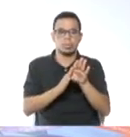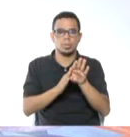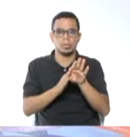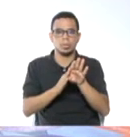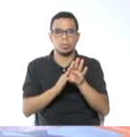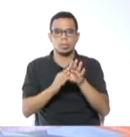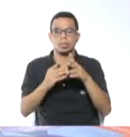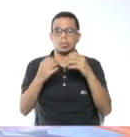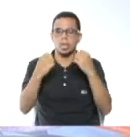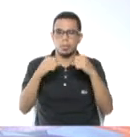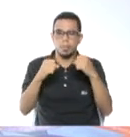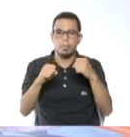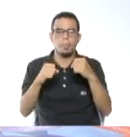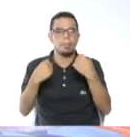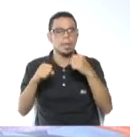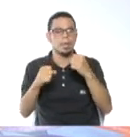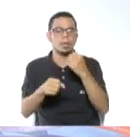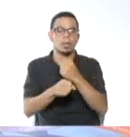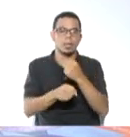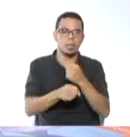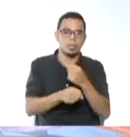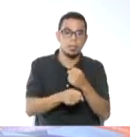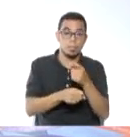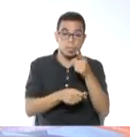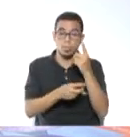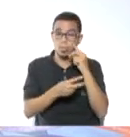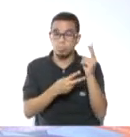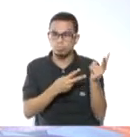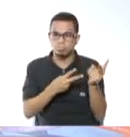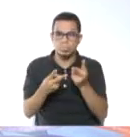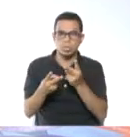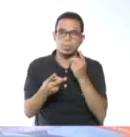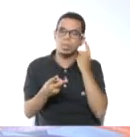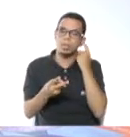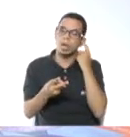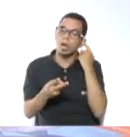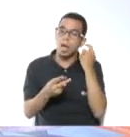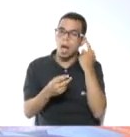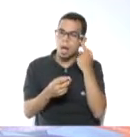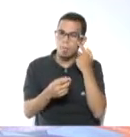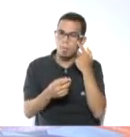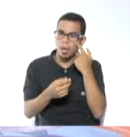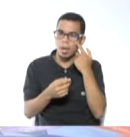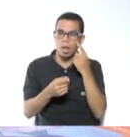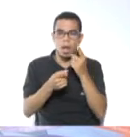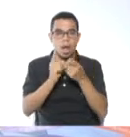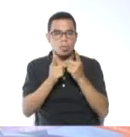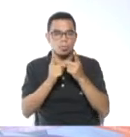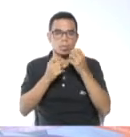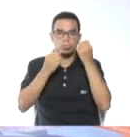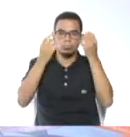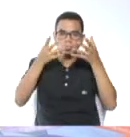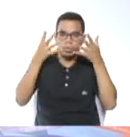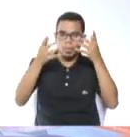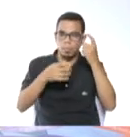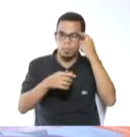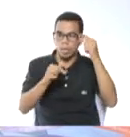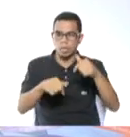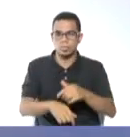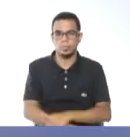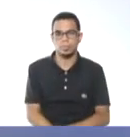talleres de educación laboral. Para ello los invito a que me acompañen a ver algunas de las orientaciones para el día